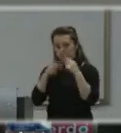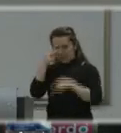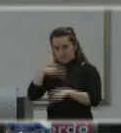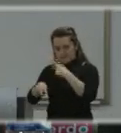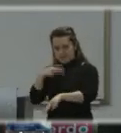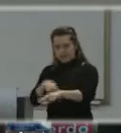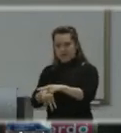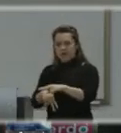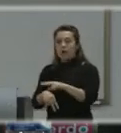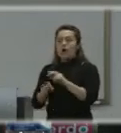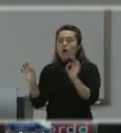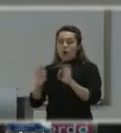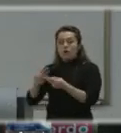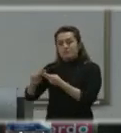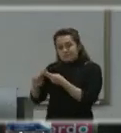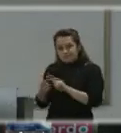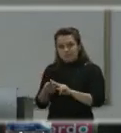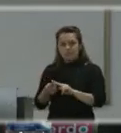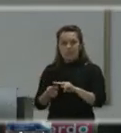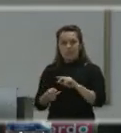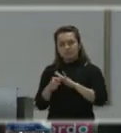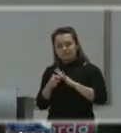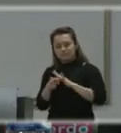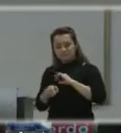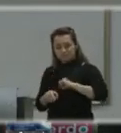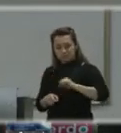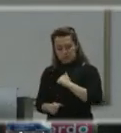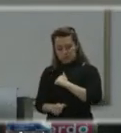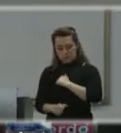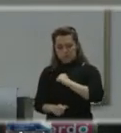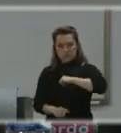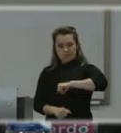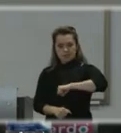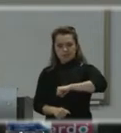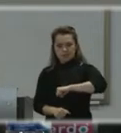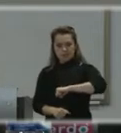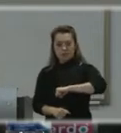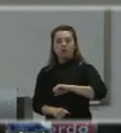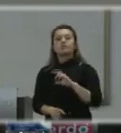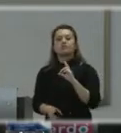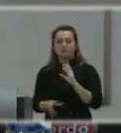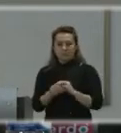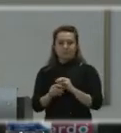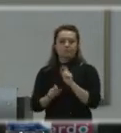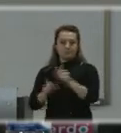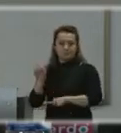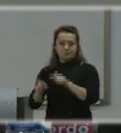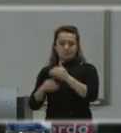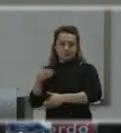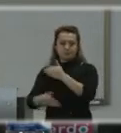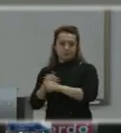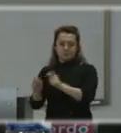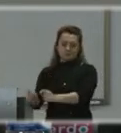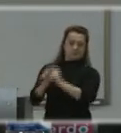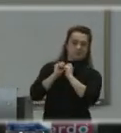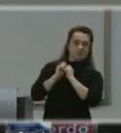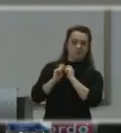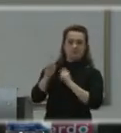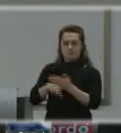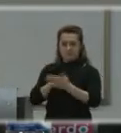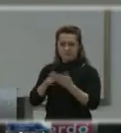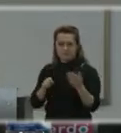ver con el ejercicio autónomo de derechos y también en relación con procesos de interdicción. Entonces, por ejemplo, con la